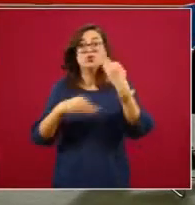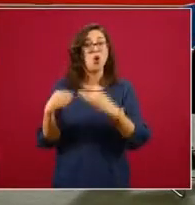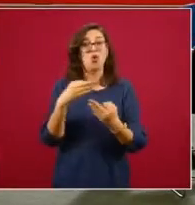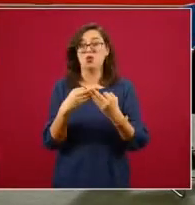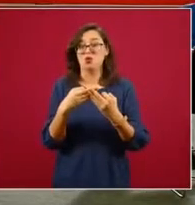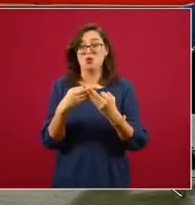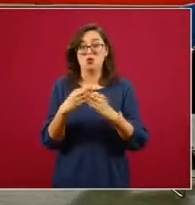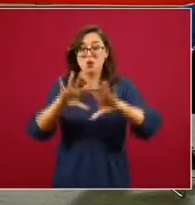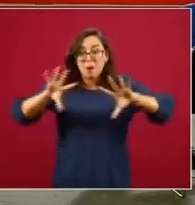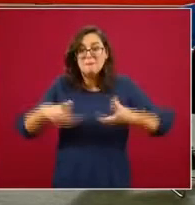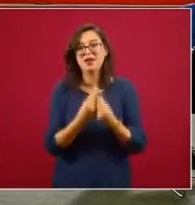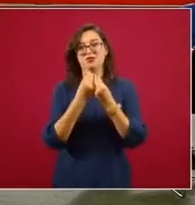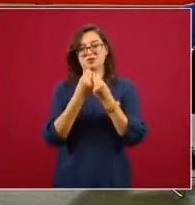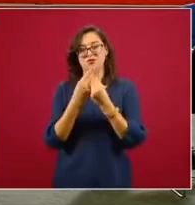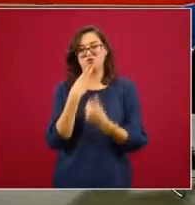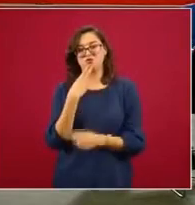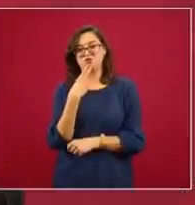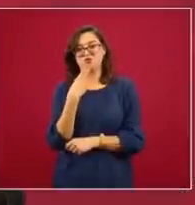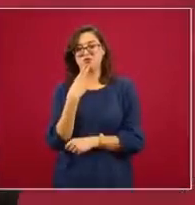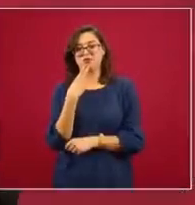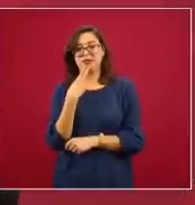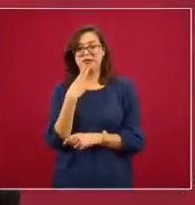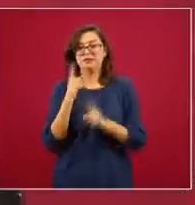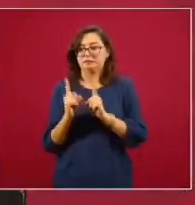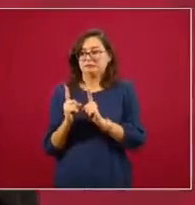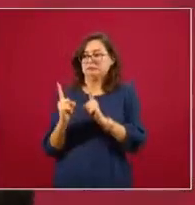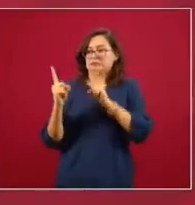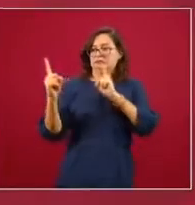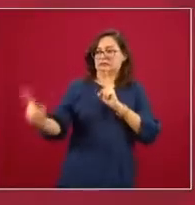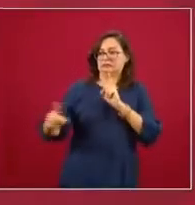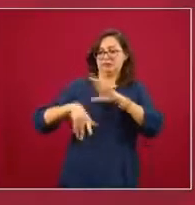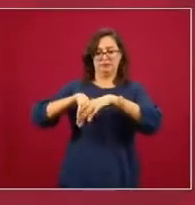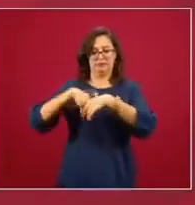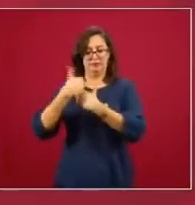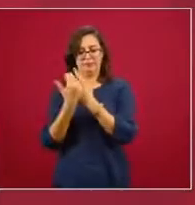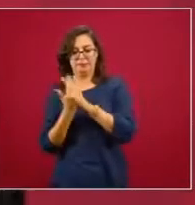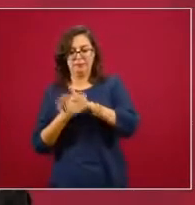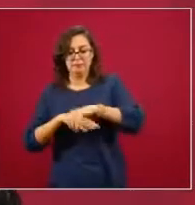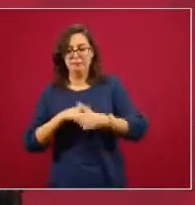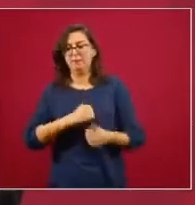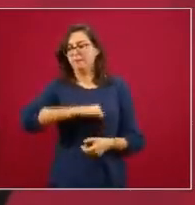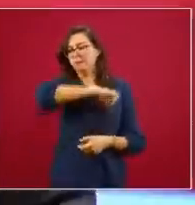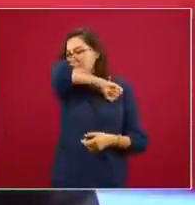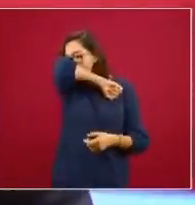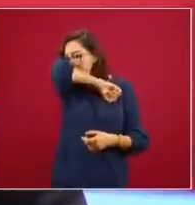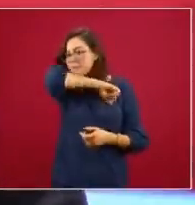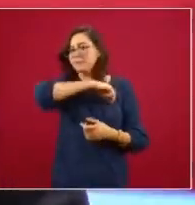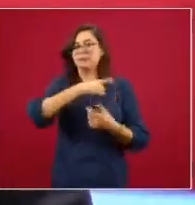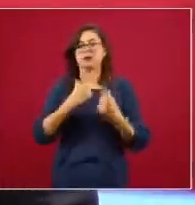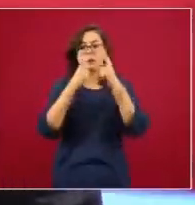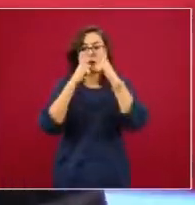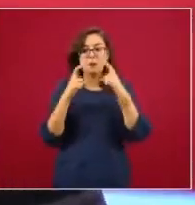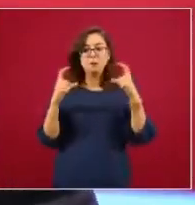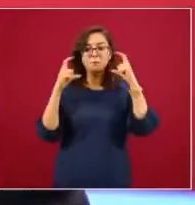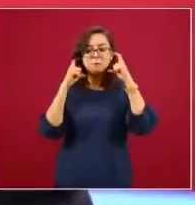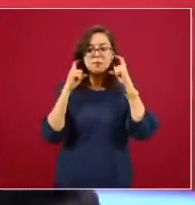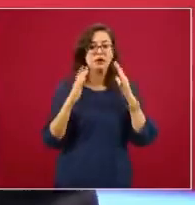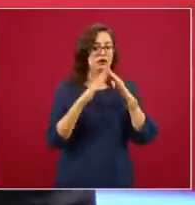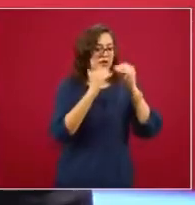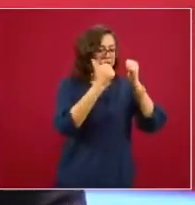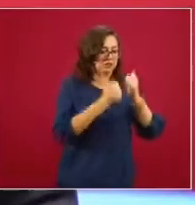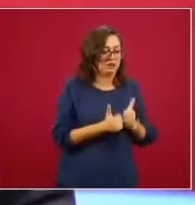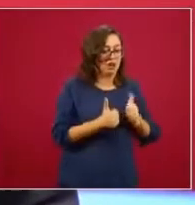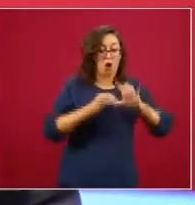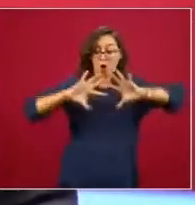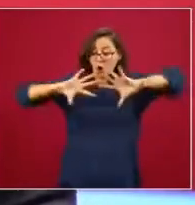la prevención combinada. Entonces, la sana distancia, lavarse las manos, proteger el estornudo, el cubrebocas, quedarse en